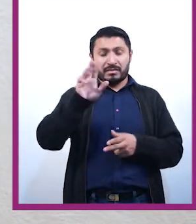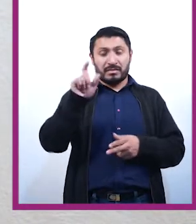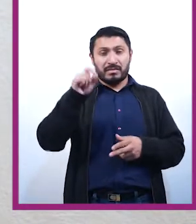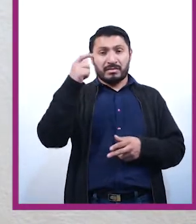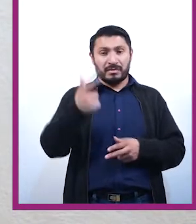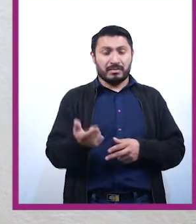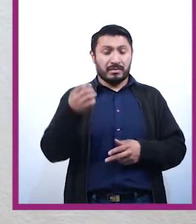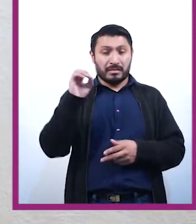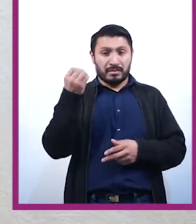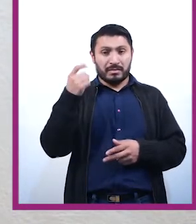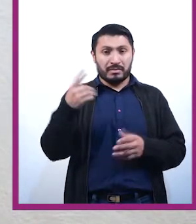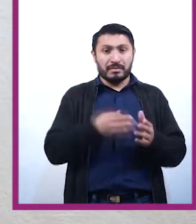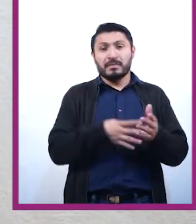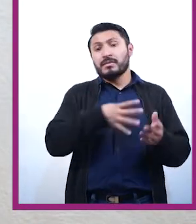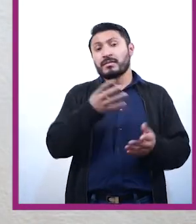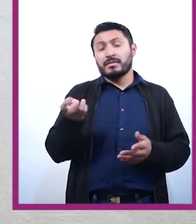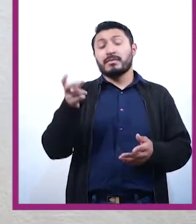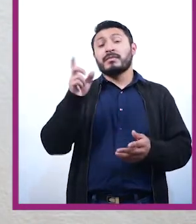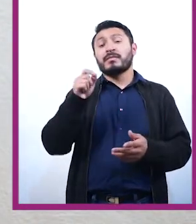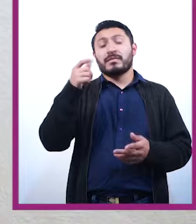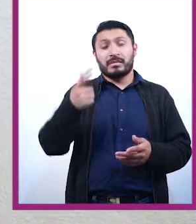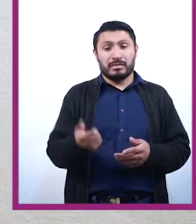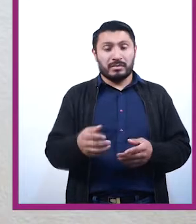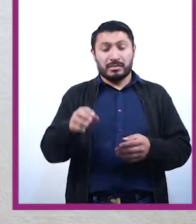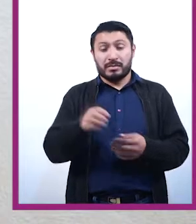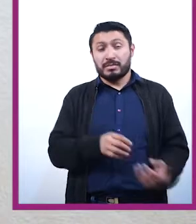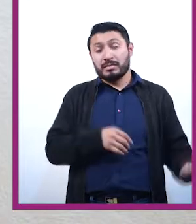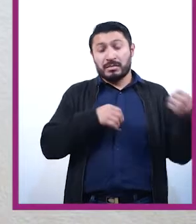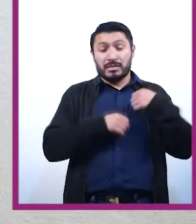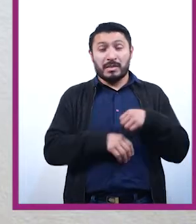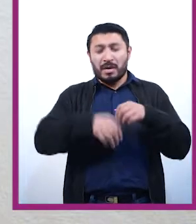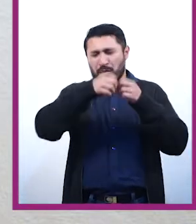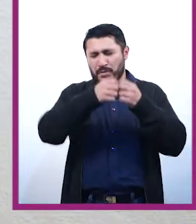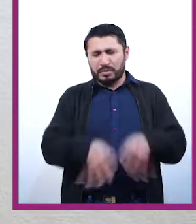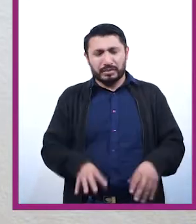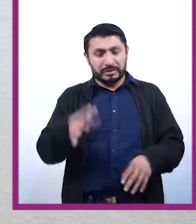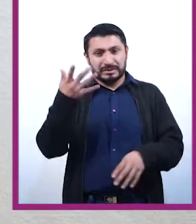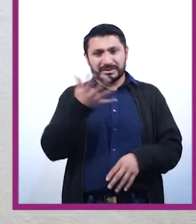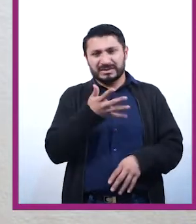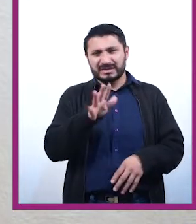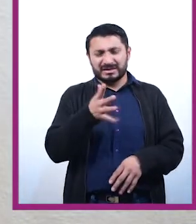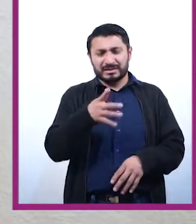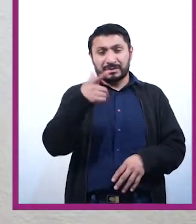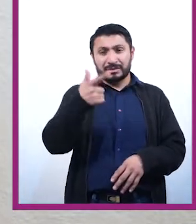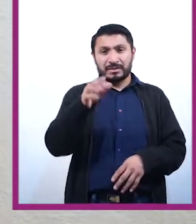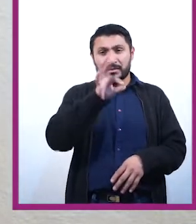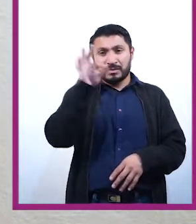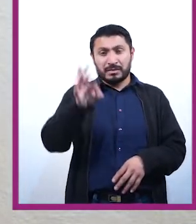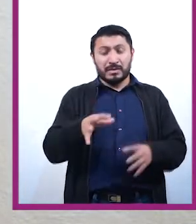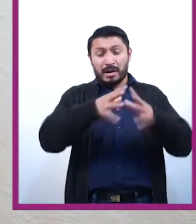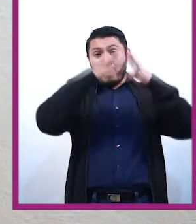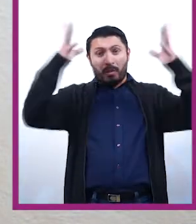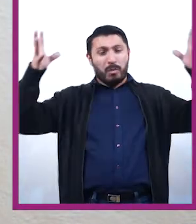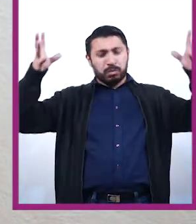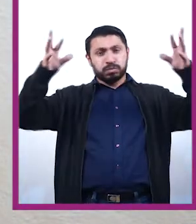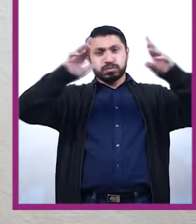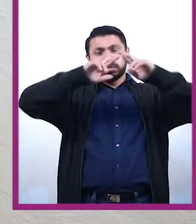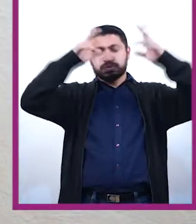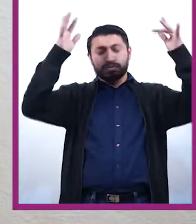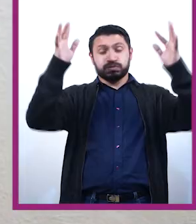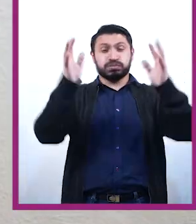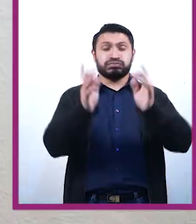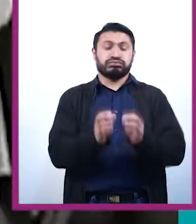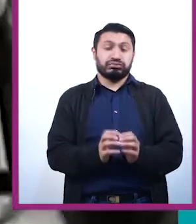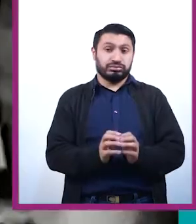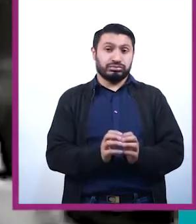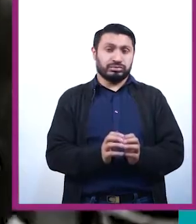27 de octubre de 1927, la bolsa sufrió una fuerte caída, casi del 7%. La burbuja literalmente se